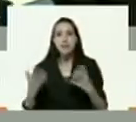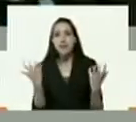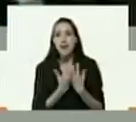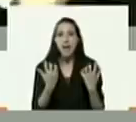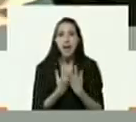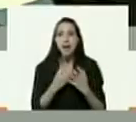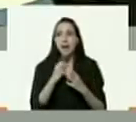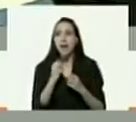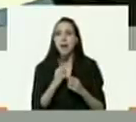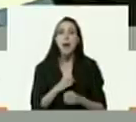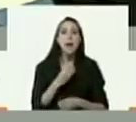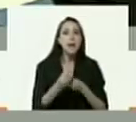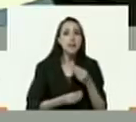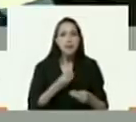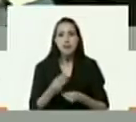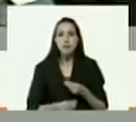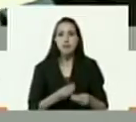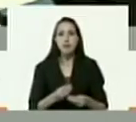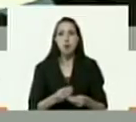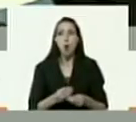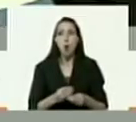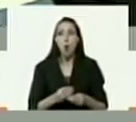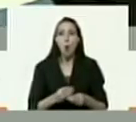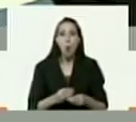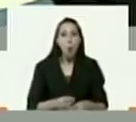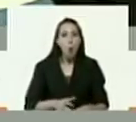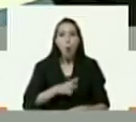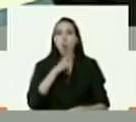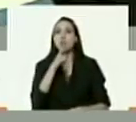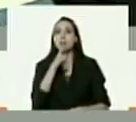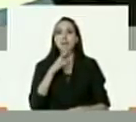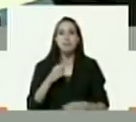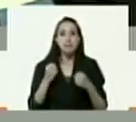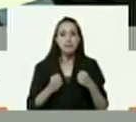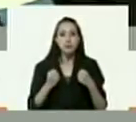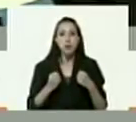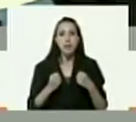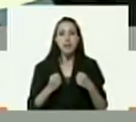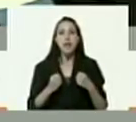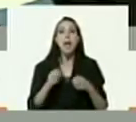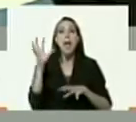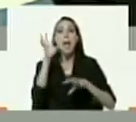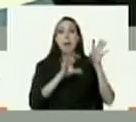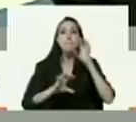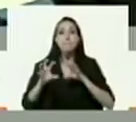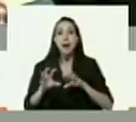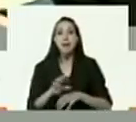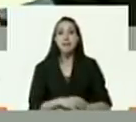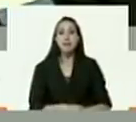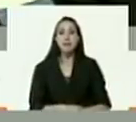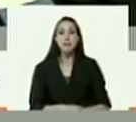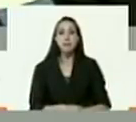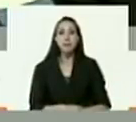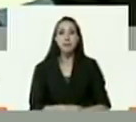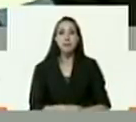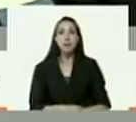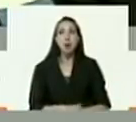no esta guerra de cuarta generación, sino en guerra convencional, solo en países en una guerra convencional